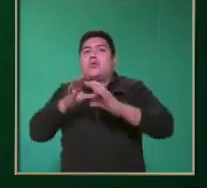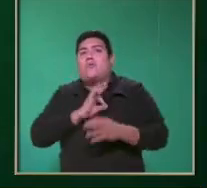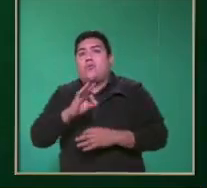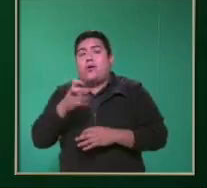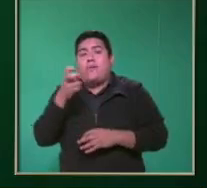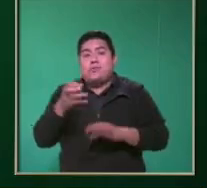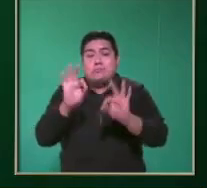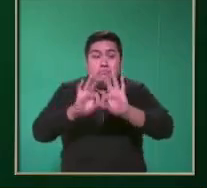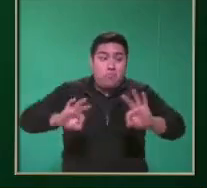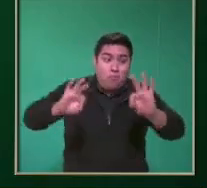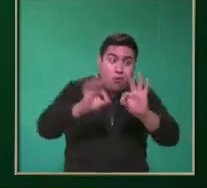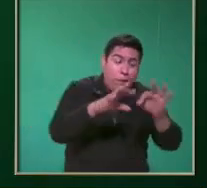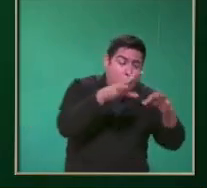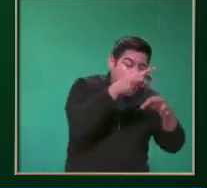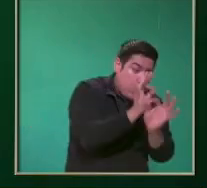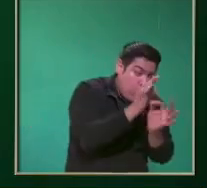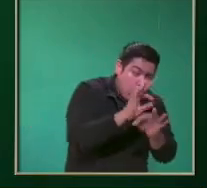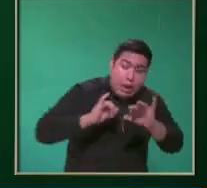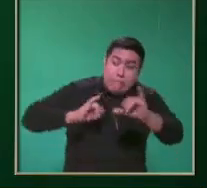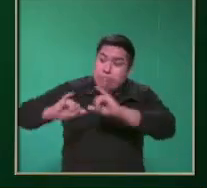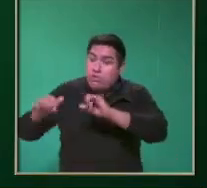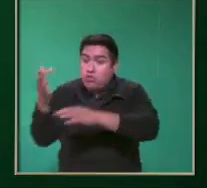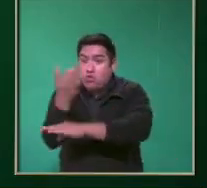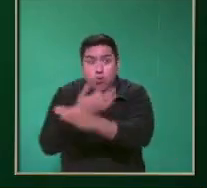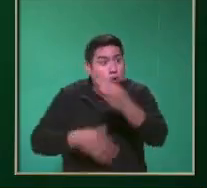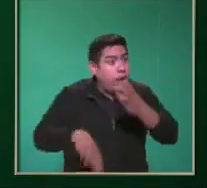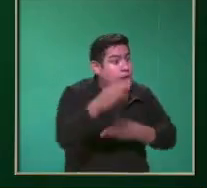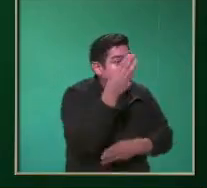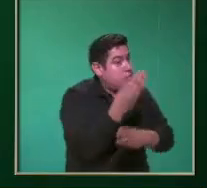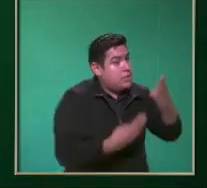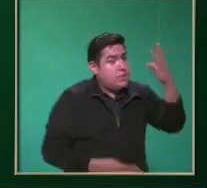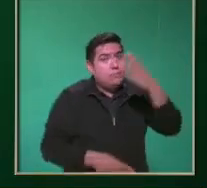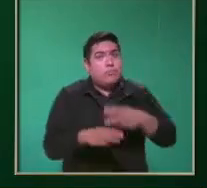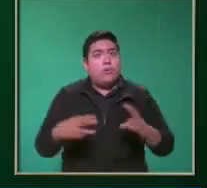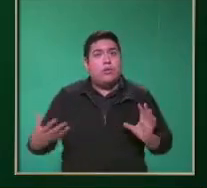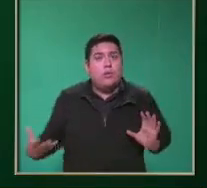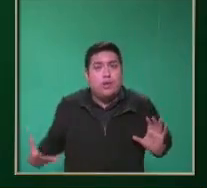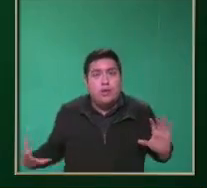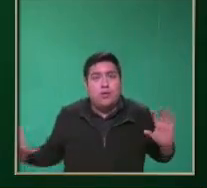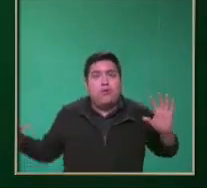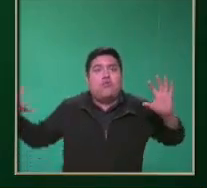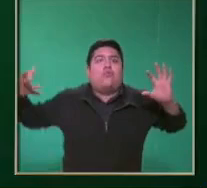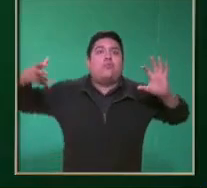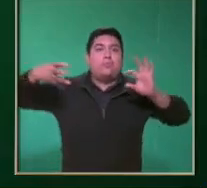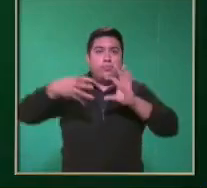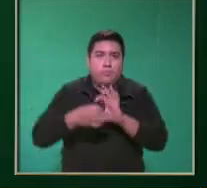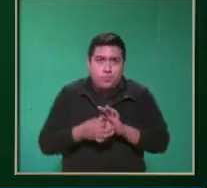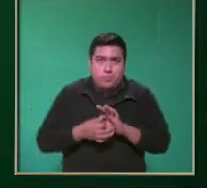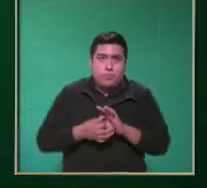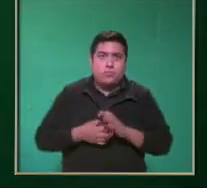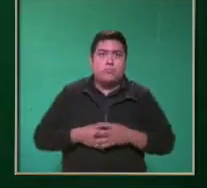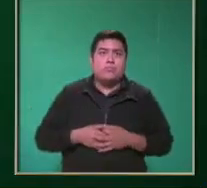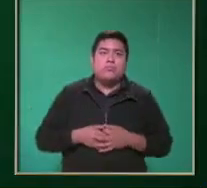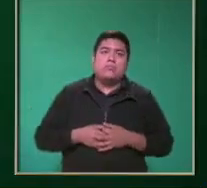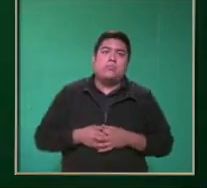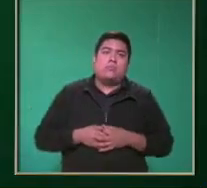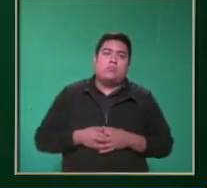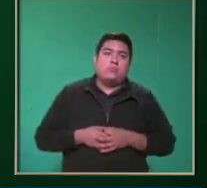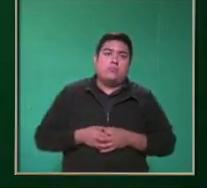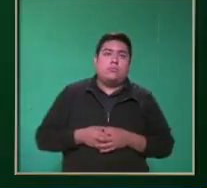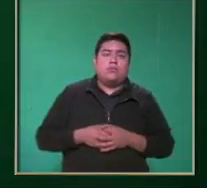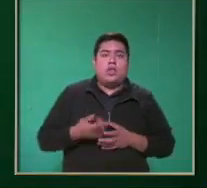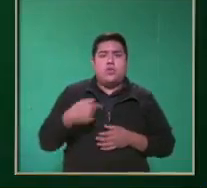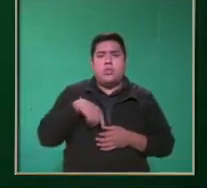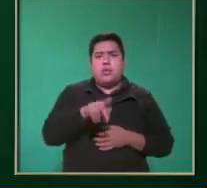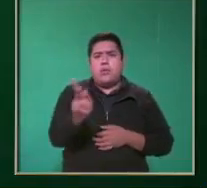que estudies las asignaturas que están en tu grado de primero de secundaria. Entonces, ¿por qué te